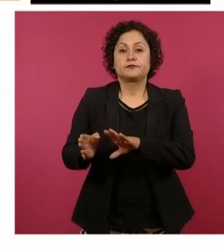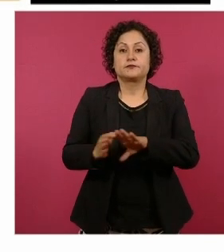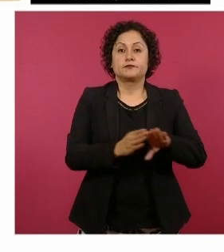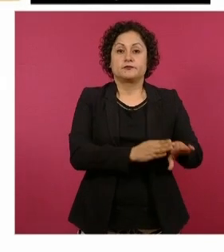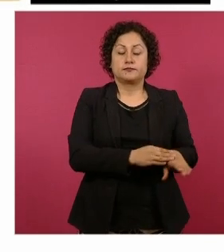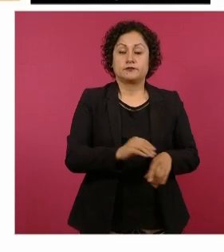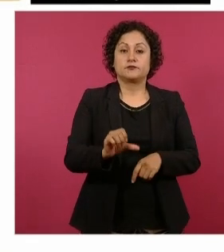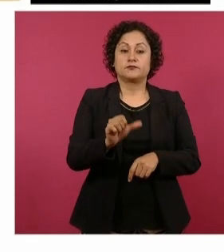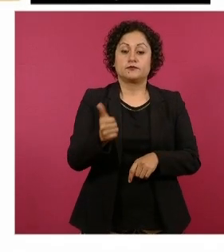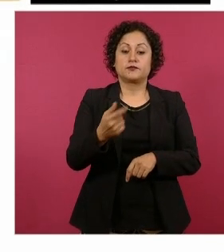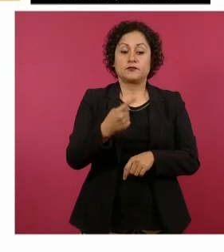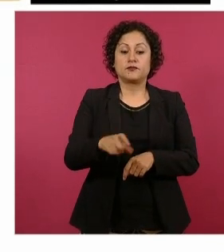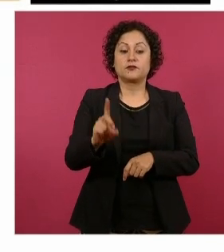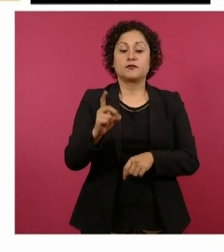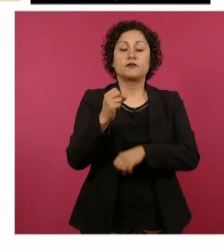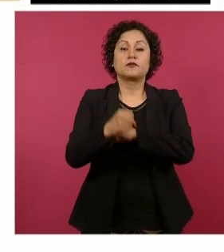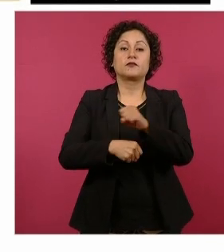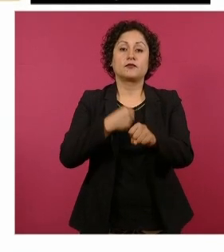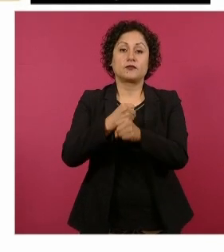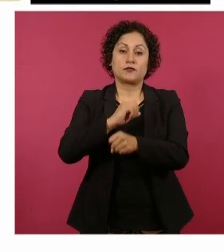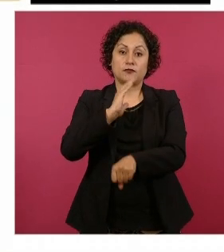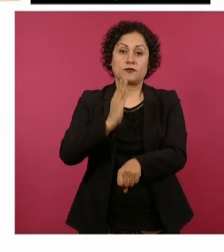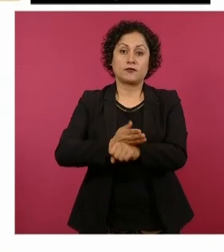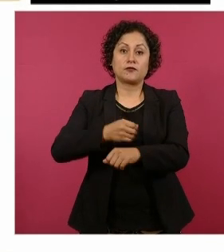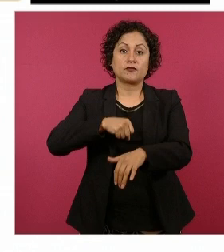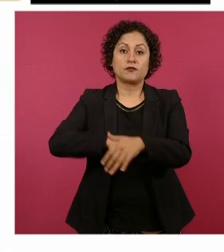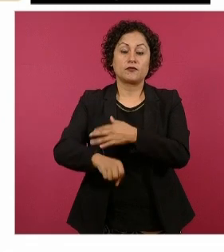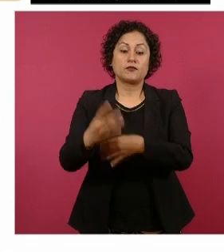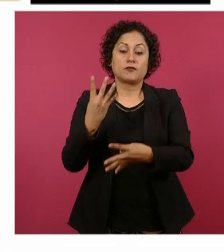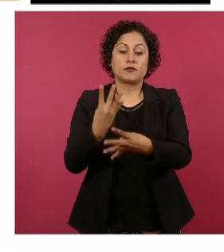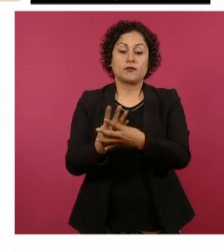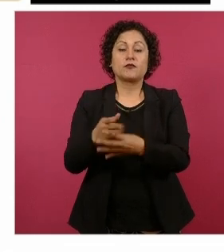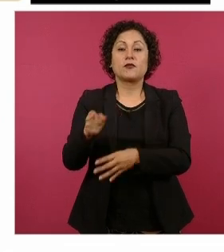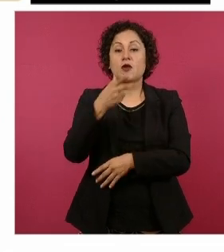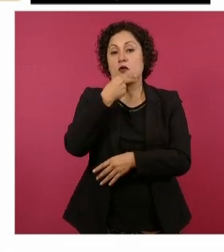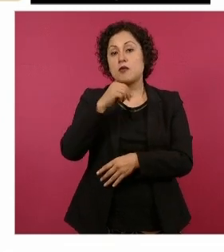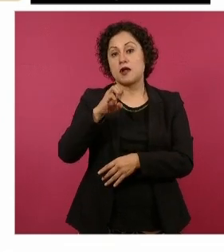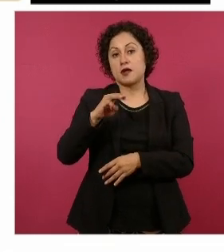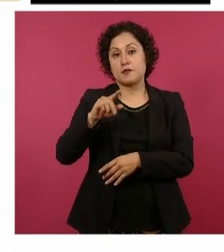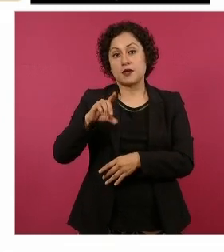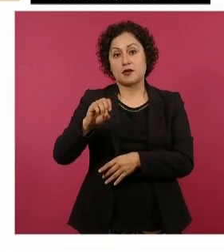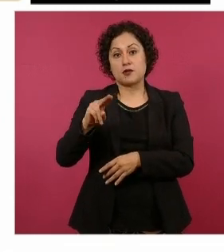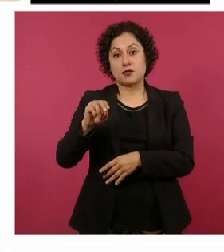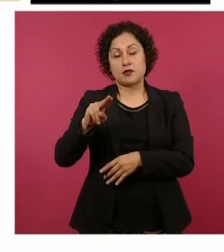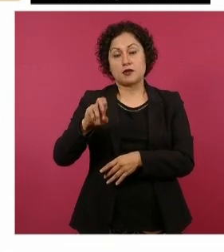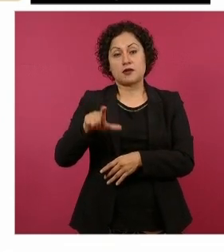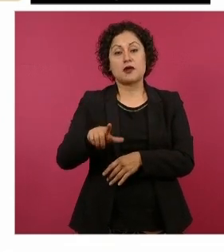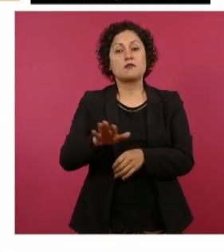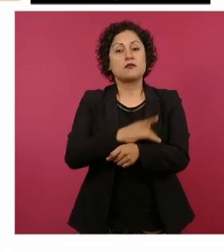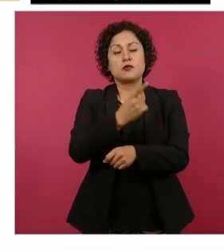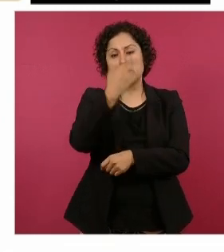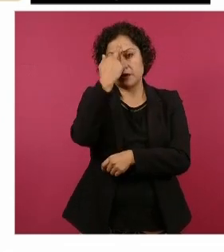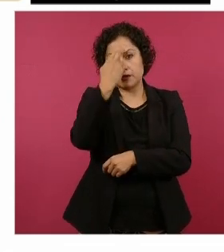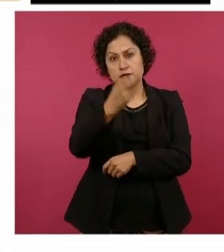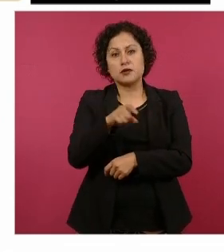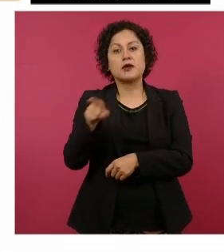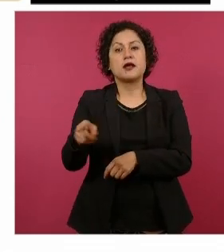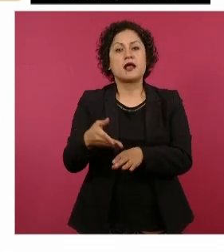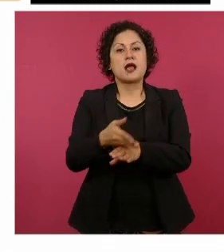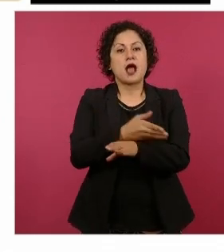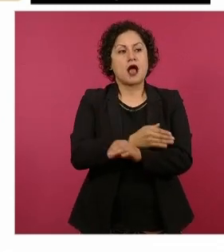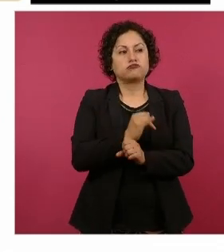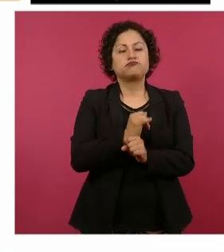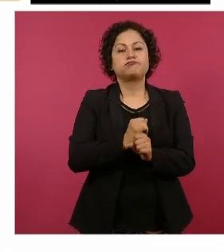de prisión en contra de Emilio Daniel N., tras acreditar su responsabilidad en el delito de homicidio